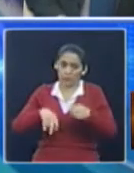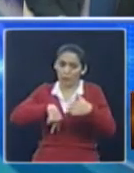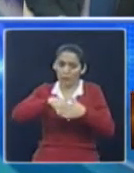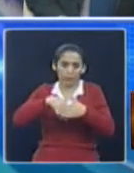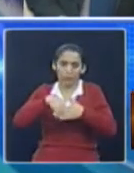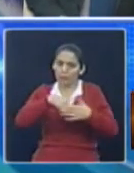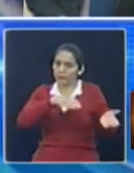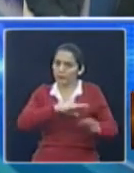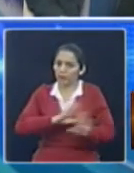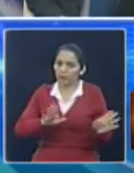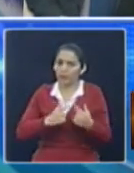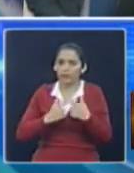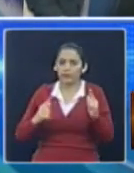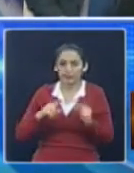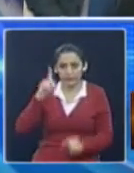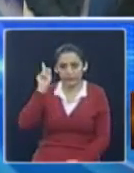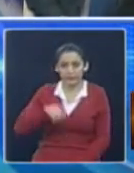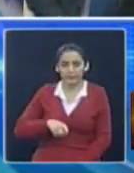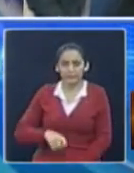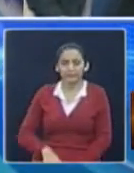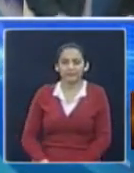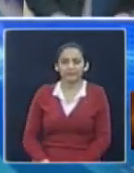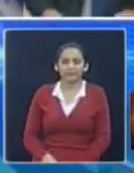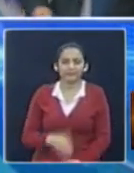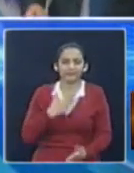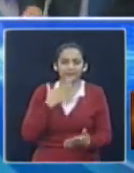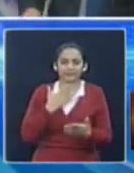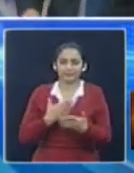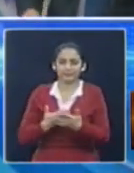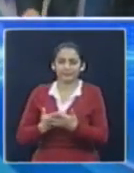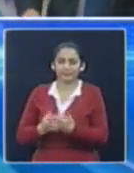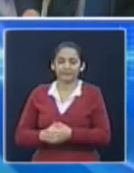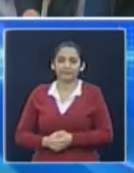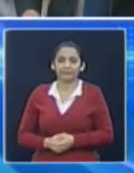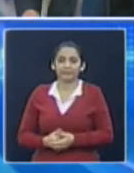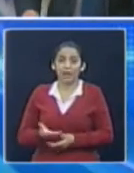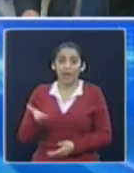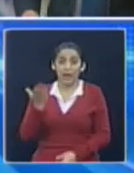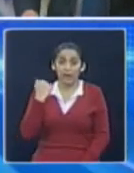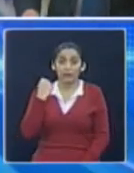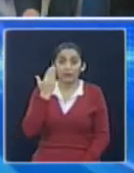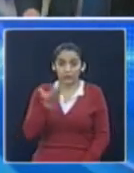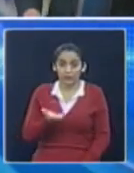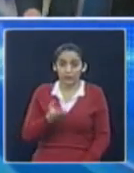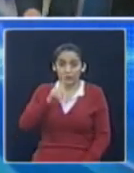bien. Gracias, abogado. Gracias a usted. Abogado León Roldós, ex vicepresidente de la República,